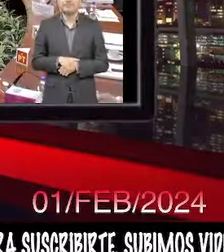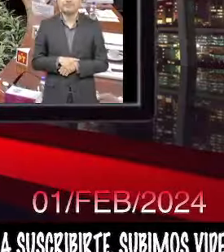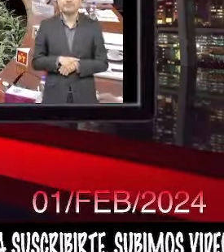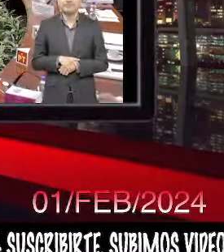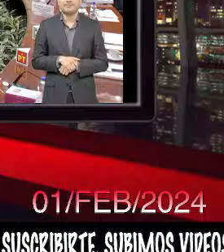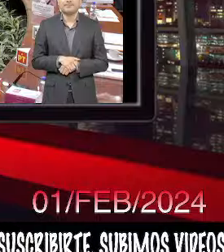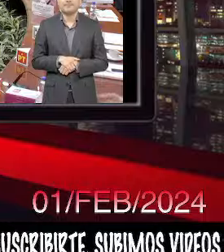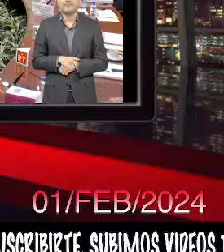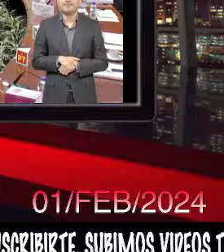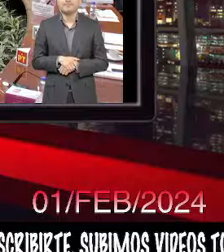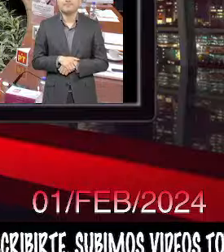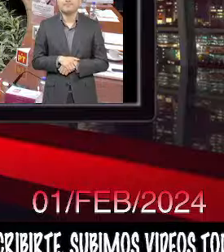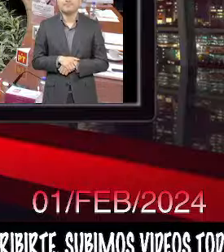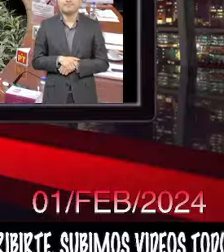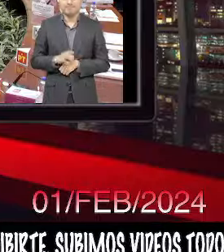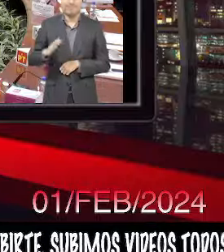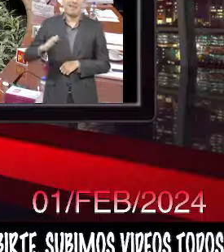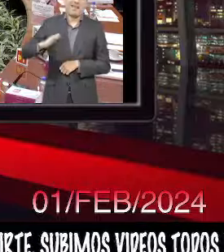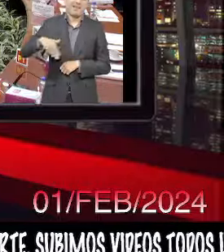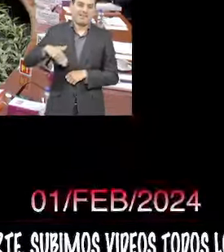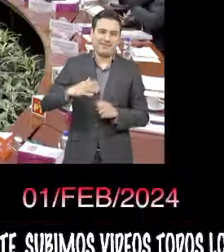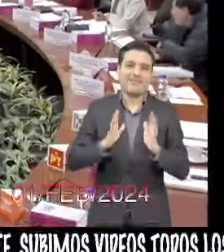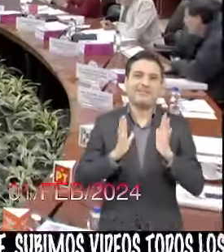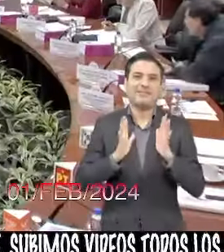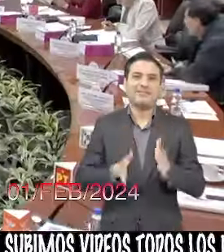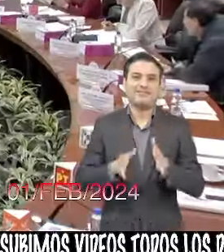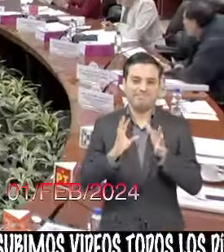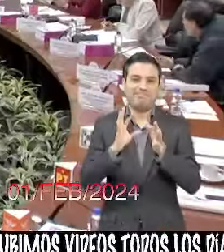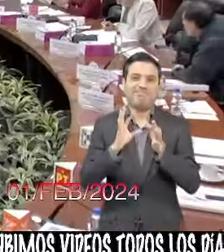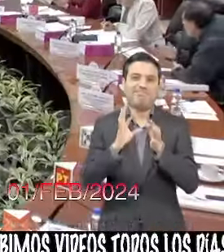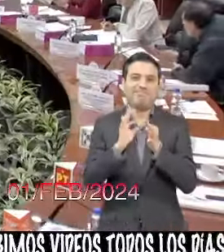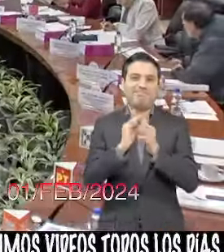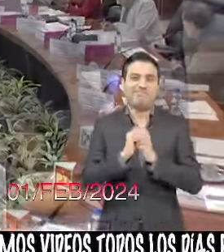Como aquí se ha dicho, no es un punto